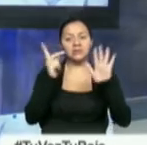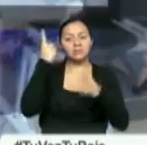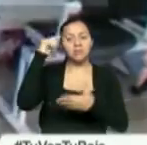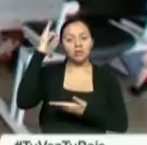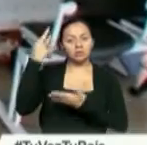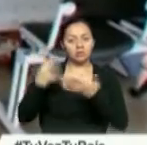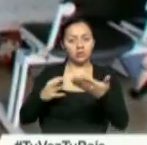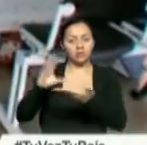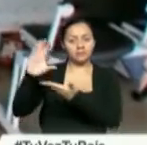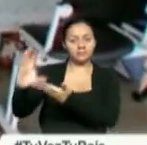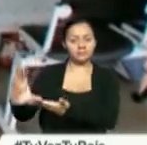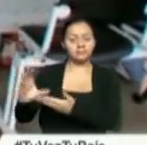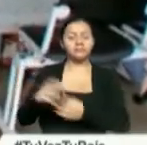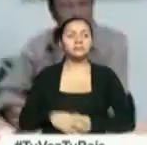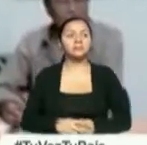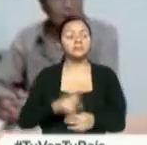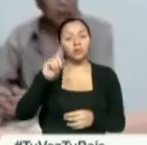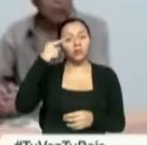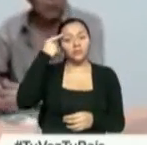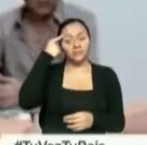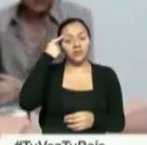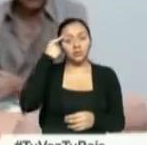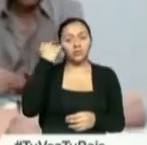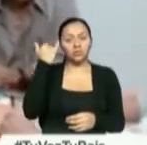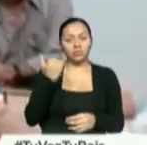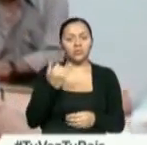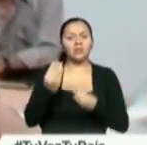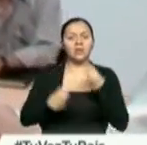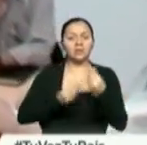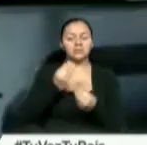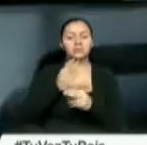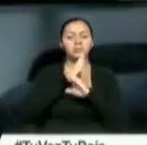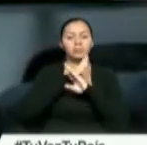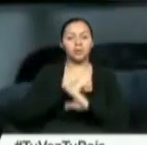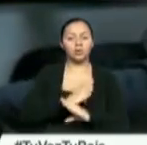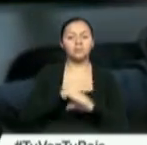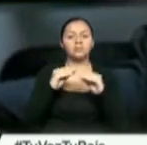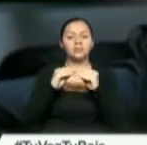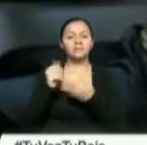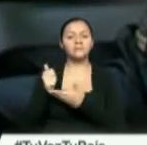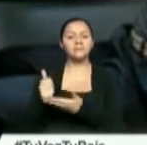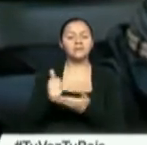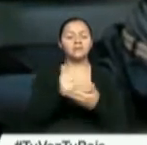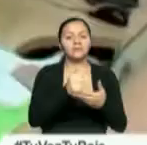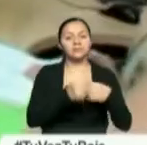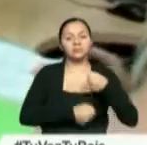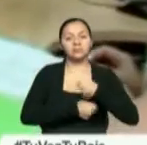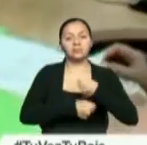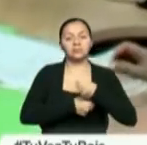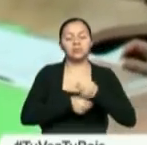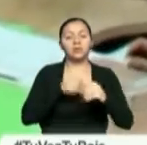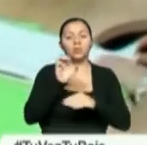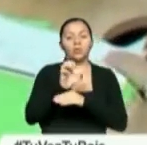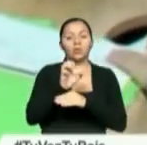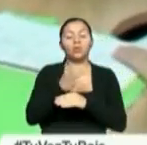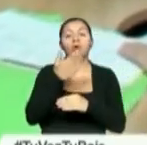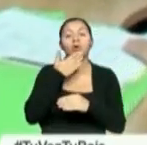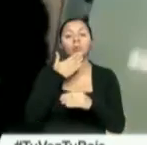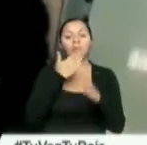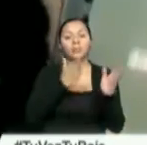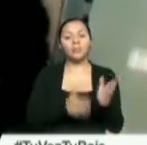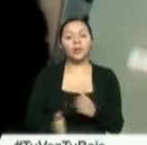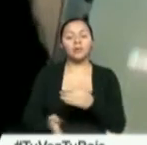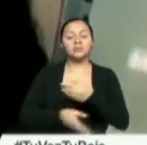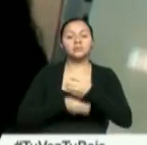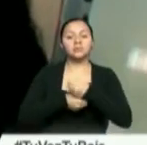el gobierno nacional ha implementado varias medidas de protección y beneficios para los trabajadores de ecuatorianos a través de las políticas de